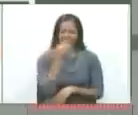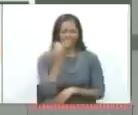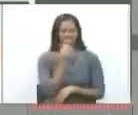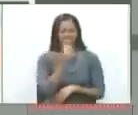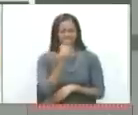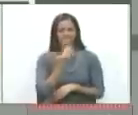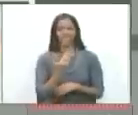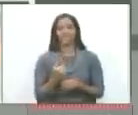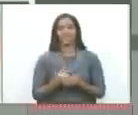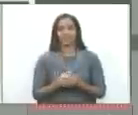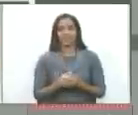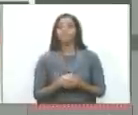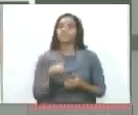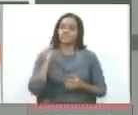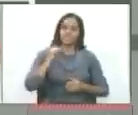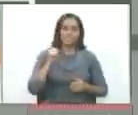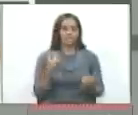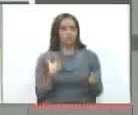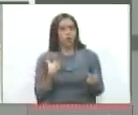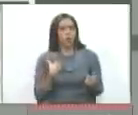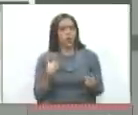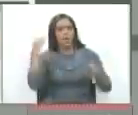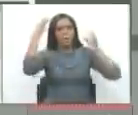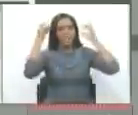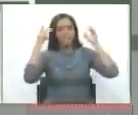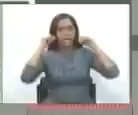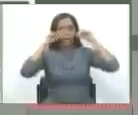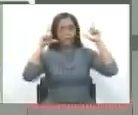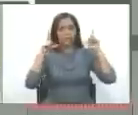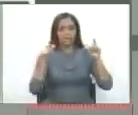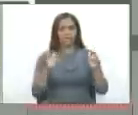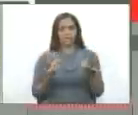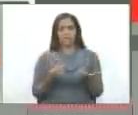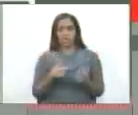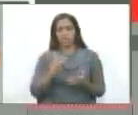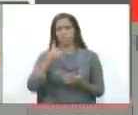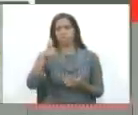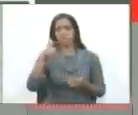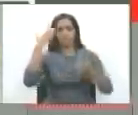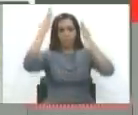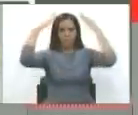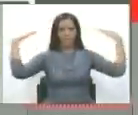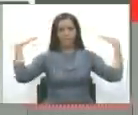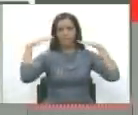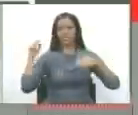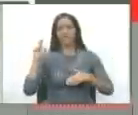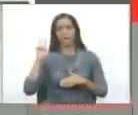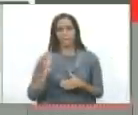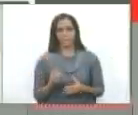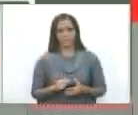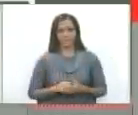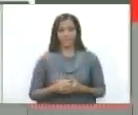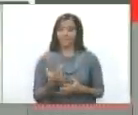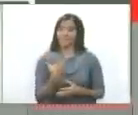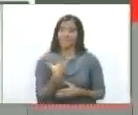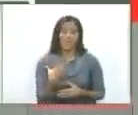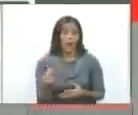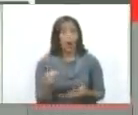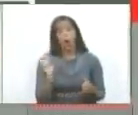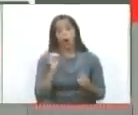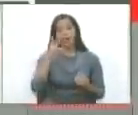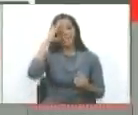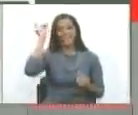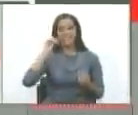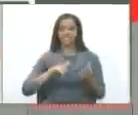No, que eso fue una cosa que se me ocurrió, me desperté, voy a agarrar todo y me voy para Vietnam. No, o que Delcy se fue para